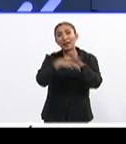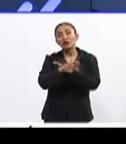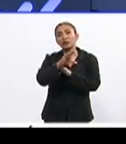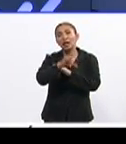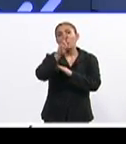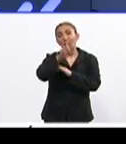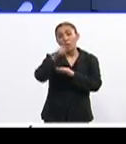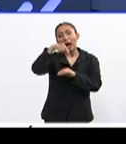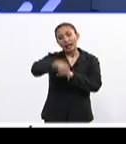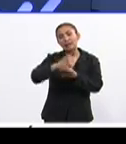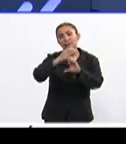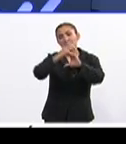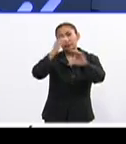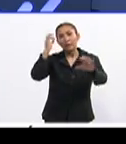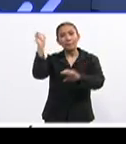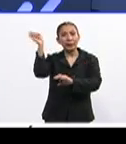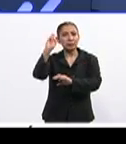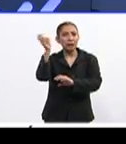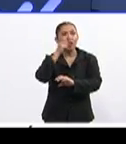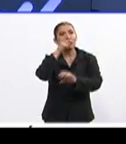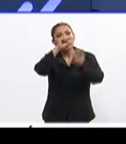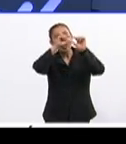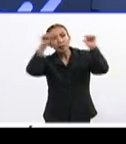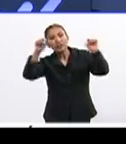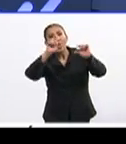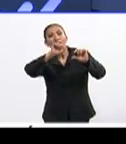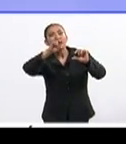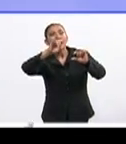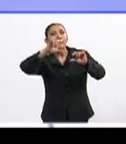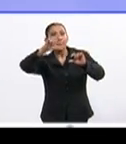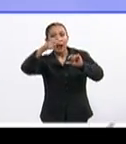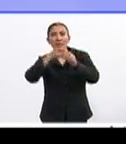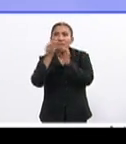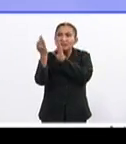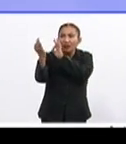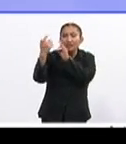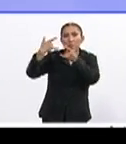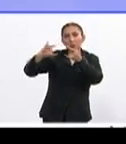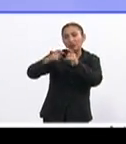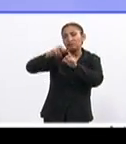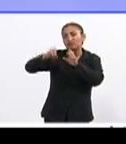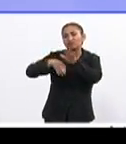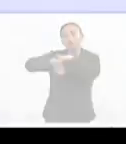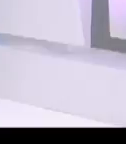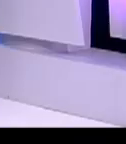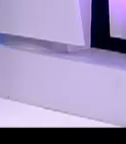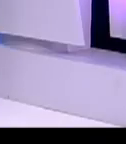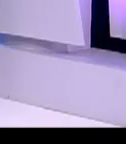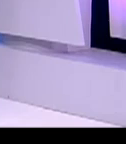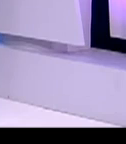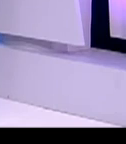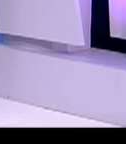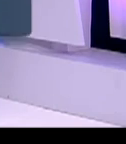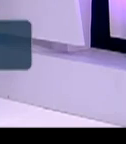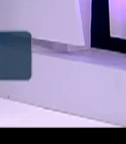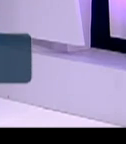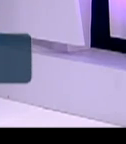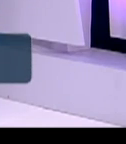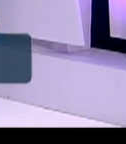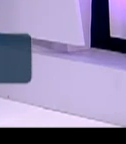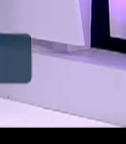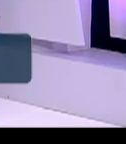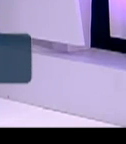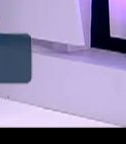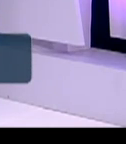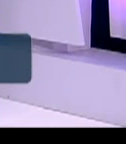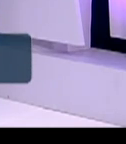CEU, y ahí pasa un pecero que pasa por toda Avenida del Imán, los deja enfrente de la puerta y ya pueden ingresar. Con esto despedimos